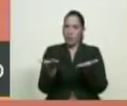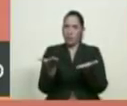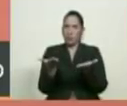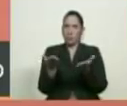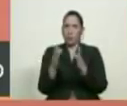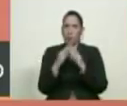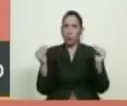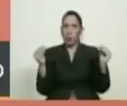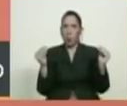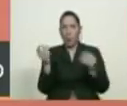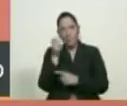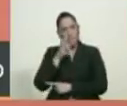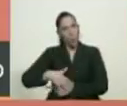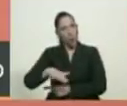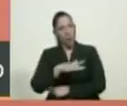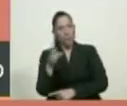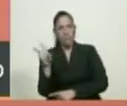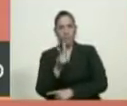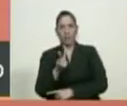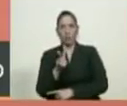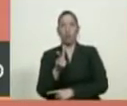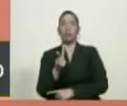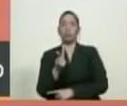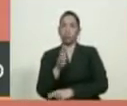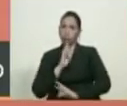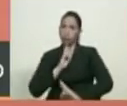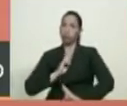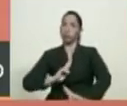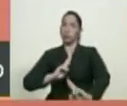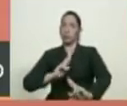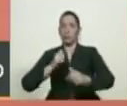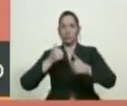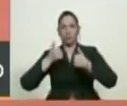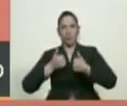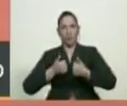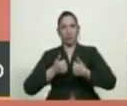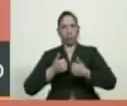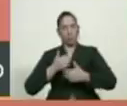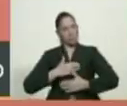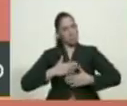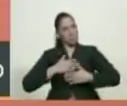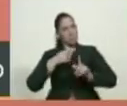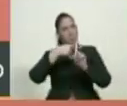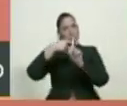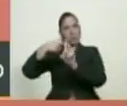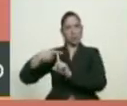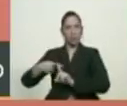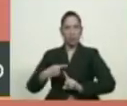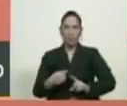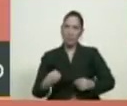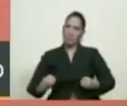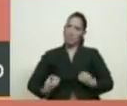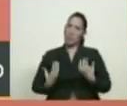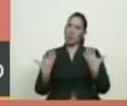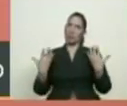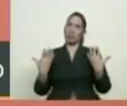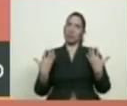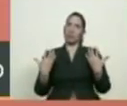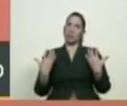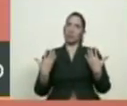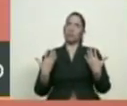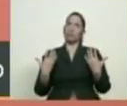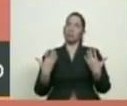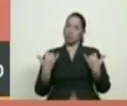todo el pueblo de Venezuela ha respondido bien, con expectativas positivas, con esperanza y además con hechos